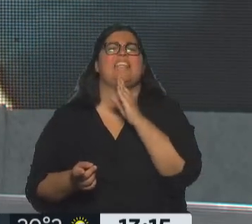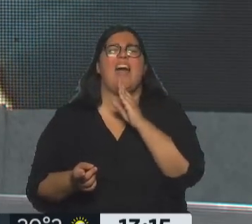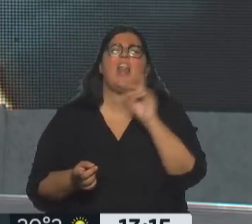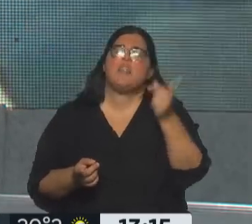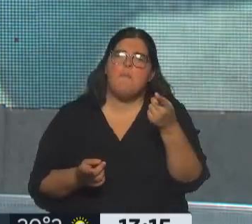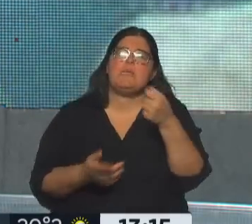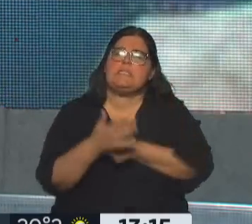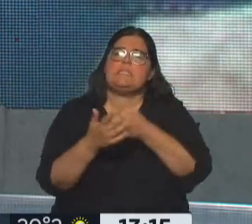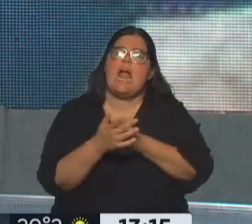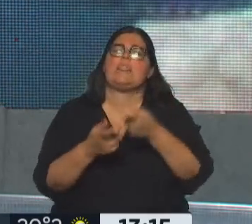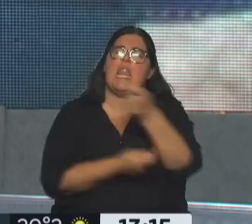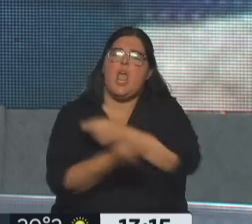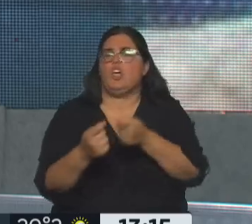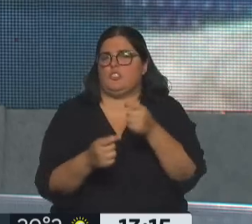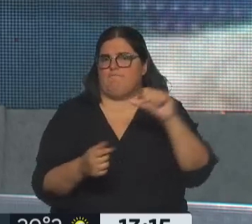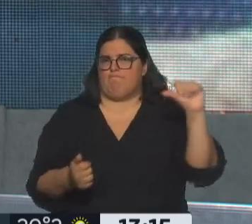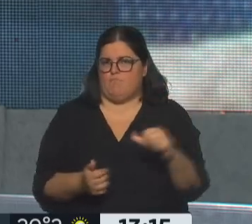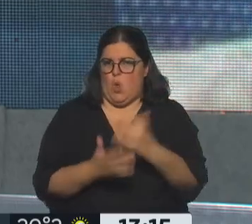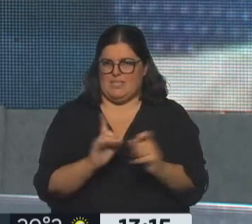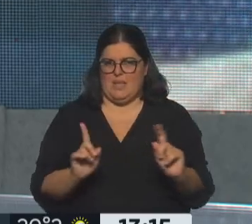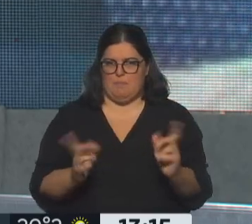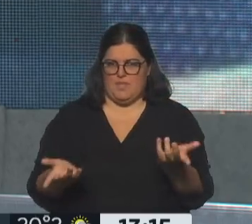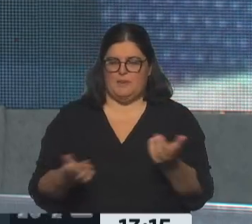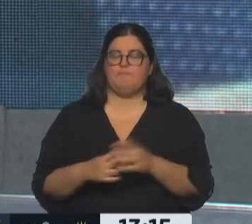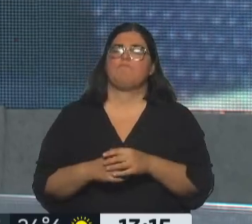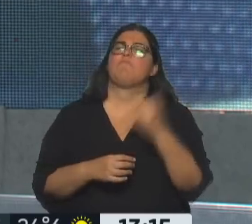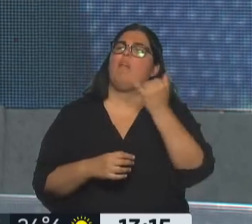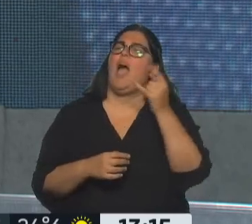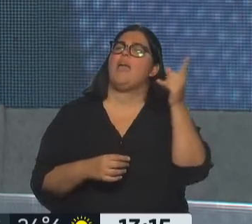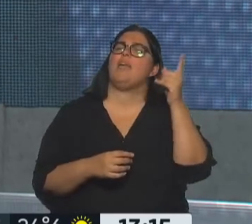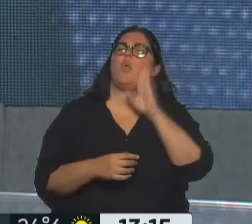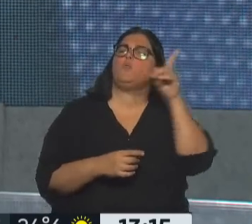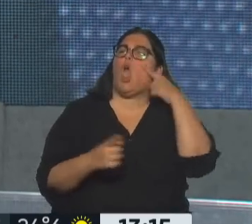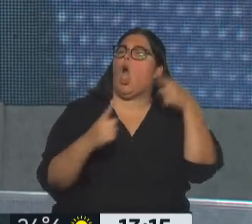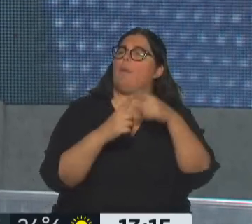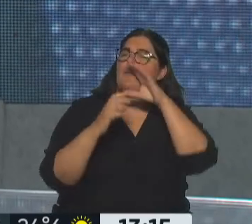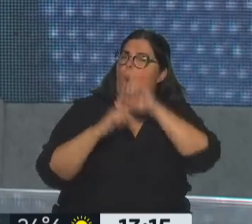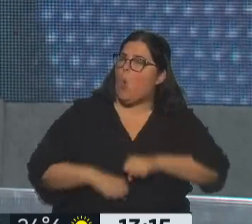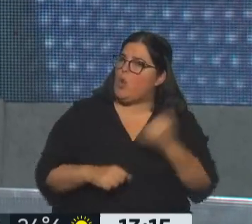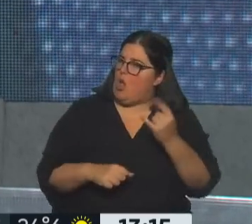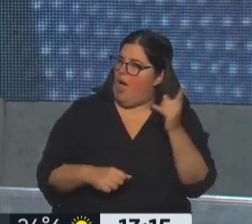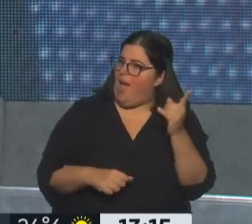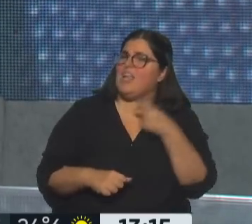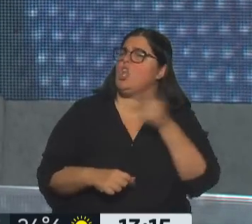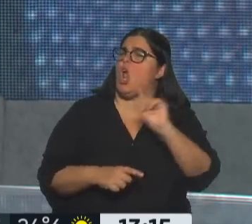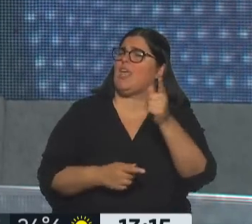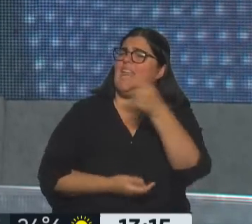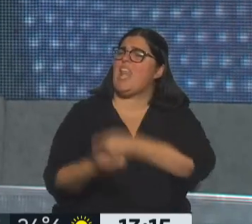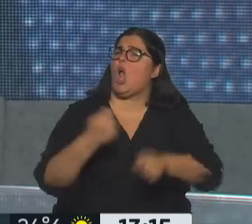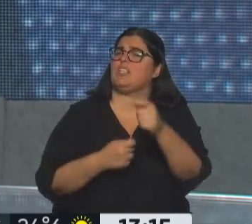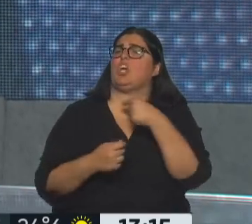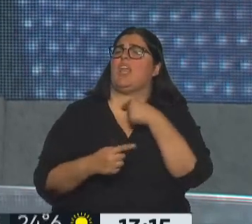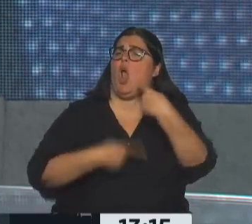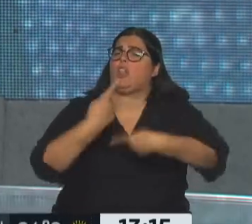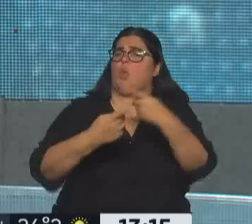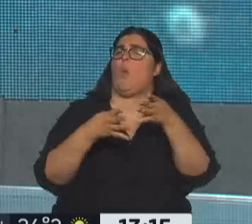negociar y no se aceptó. Hay un objetivo oculto de Estados Unidos, que es que no quiere negociar porque quiere proseguir la guerra. Y